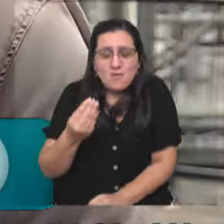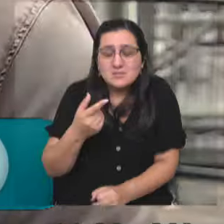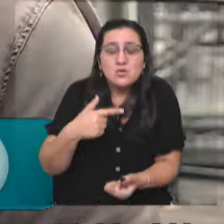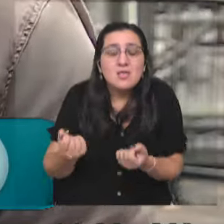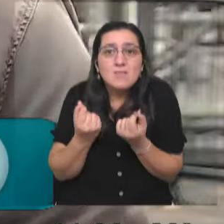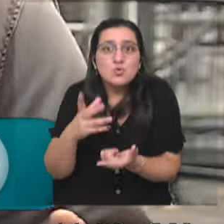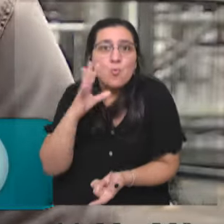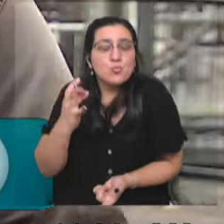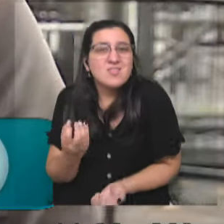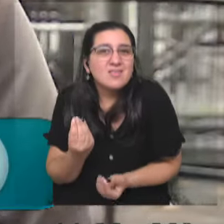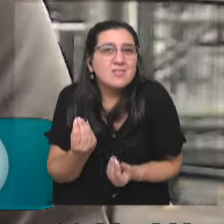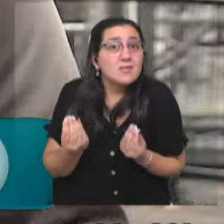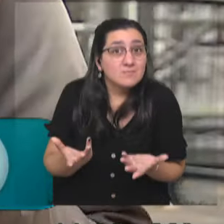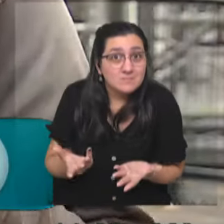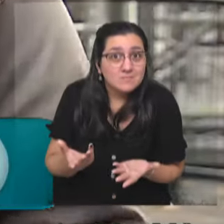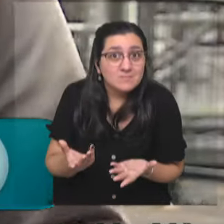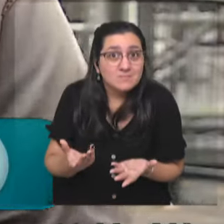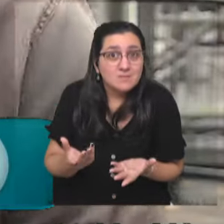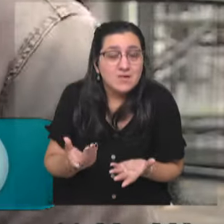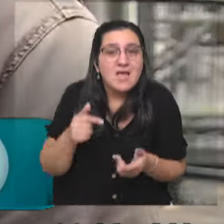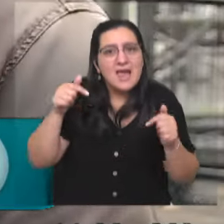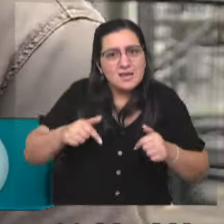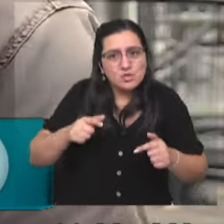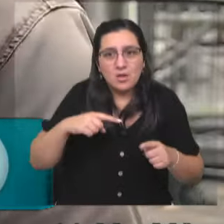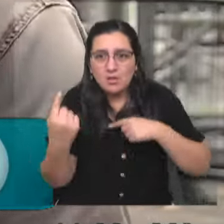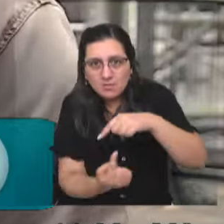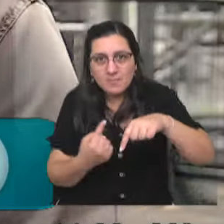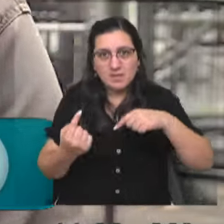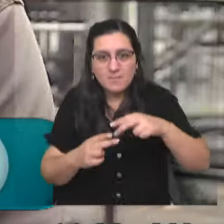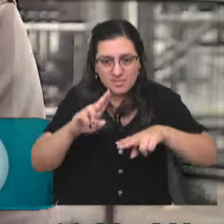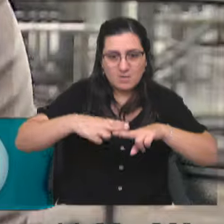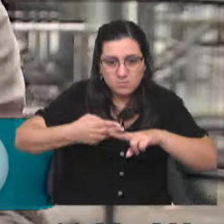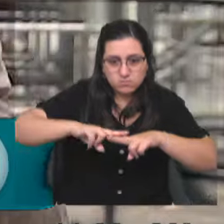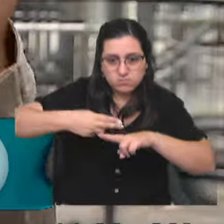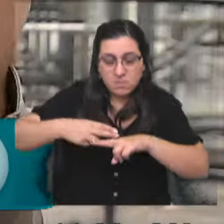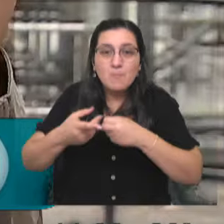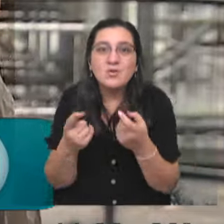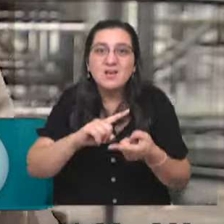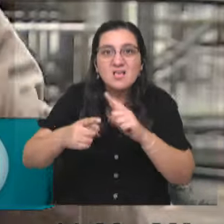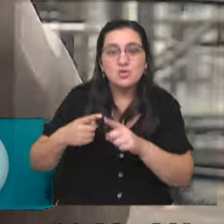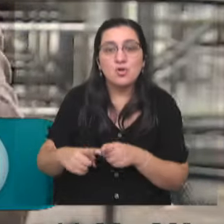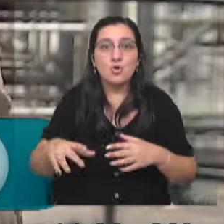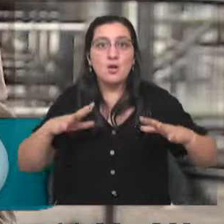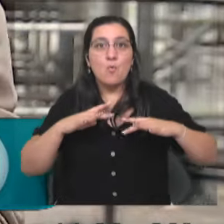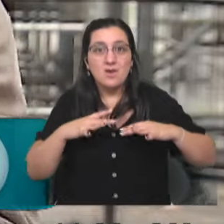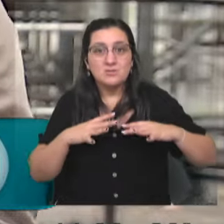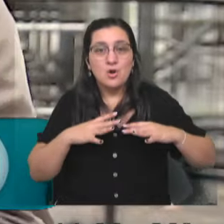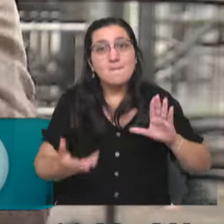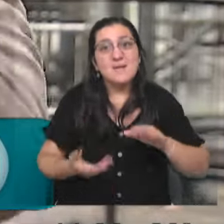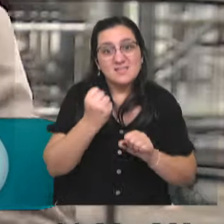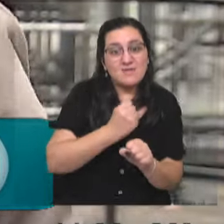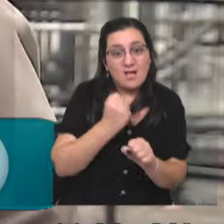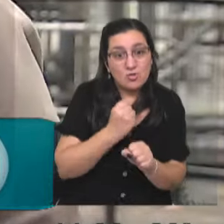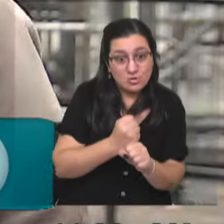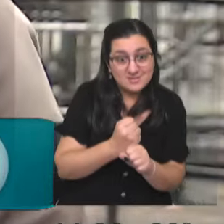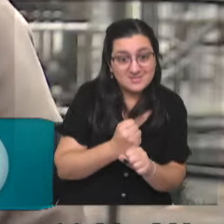abrimos espacios a través... Y esto es un círculo virtuoso también, porque asociándolo con lo de la seguridad social, más trabajadores trabajando son